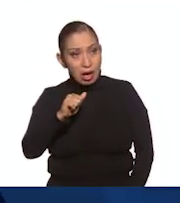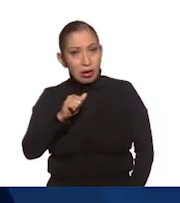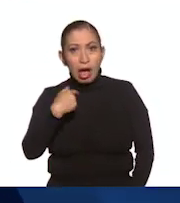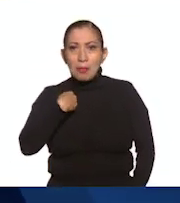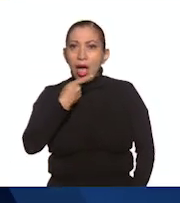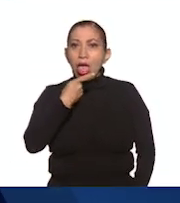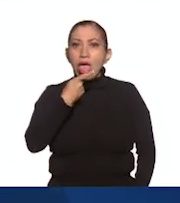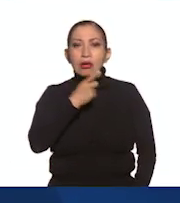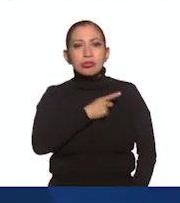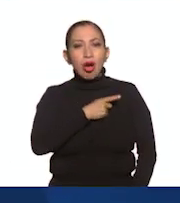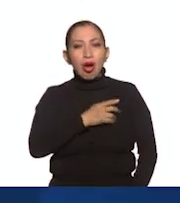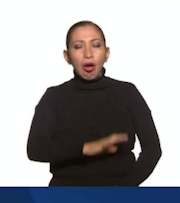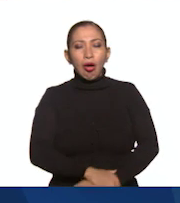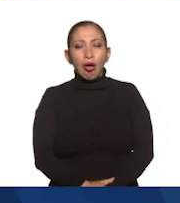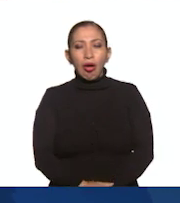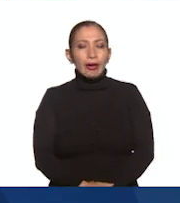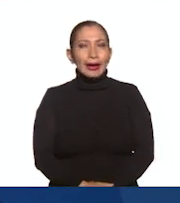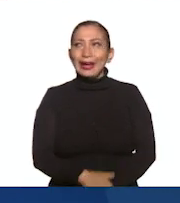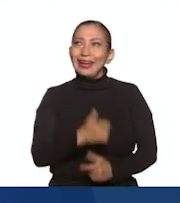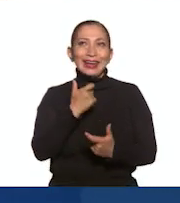me dejó hablando solo.